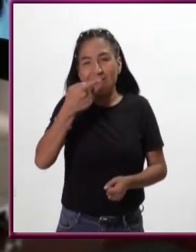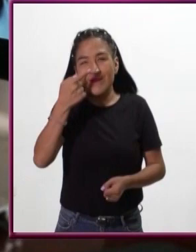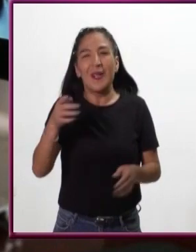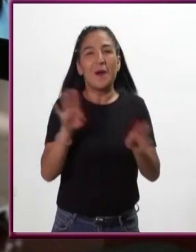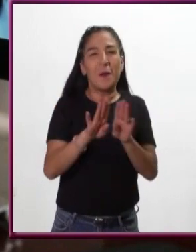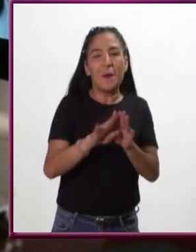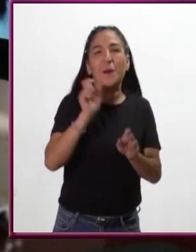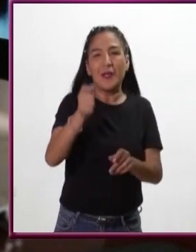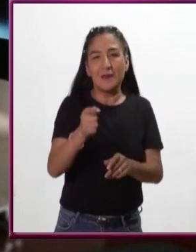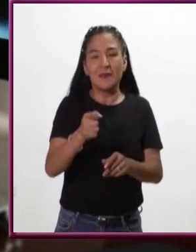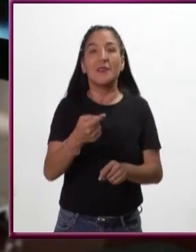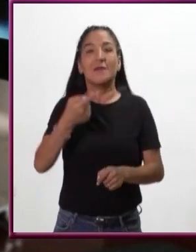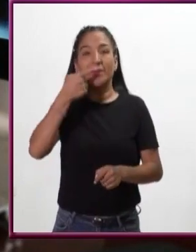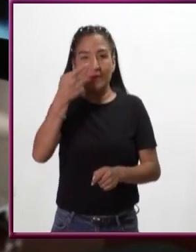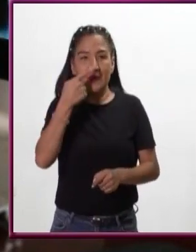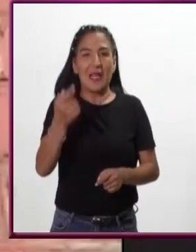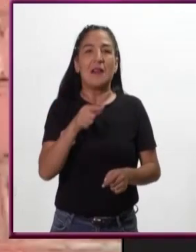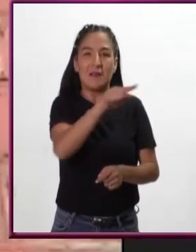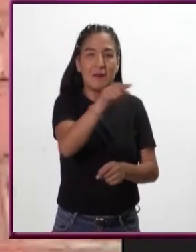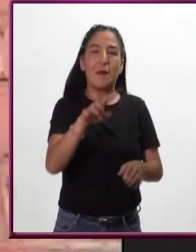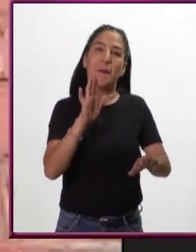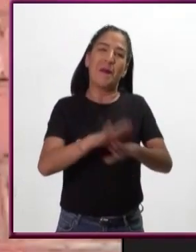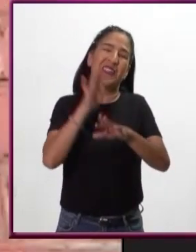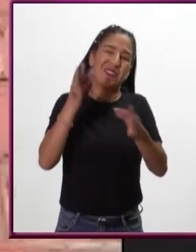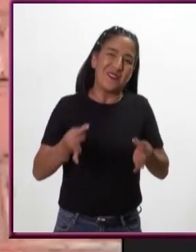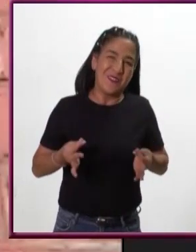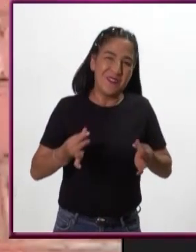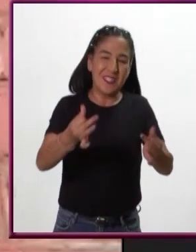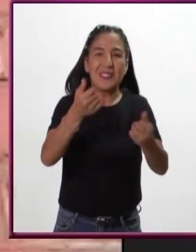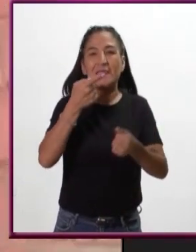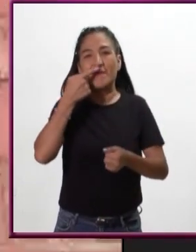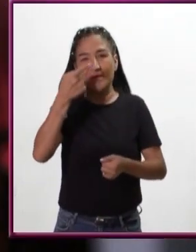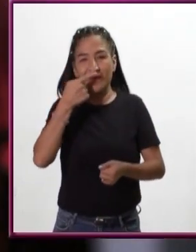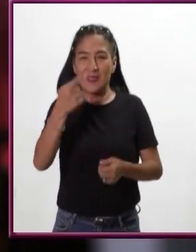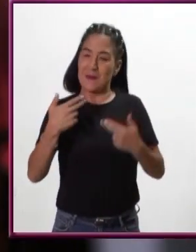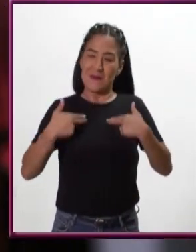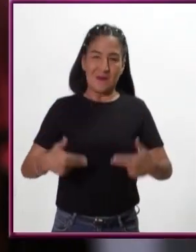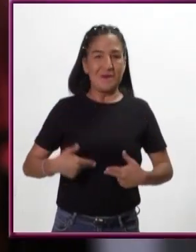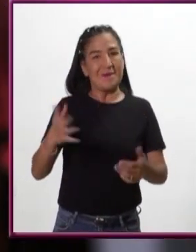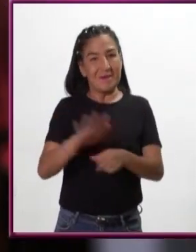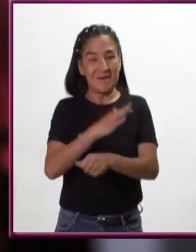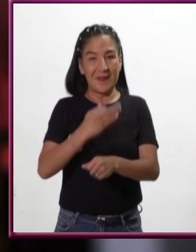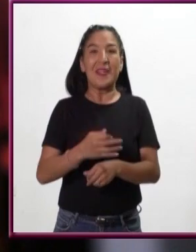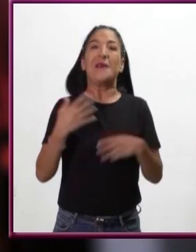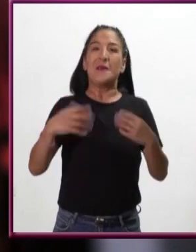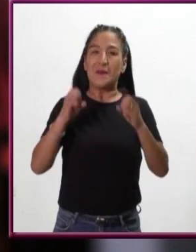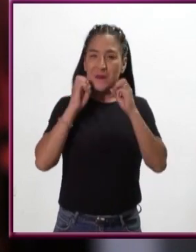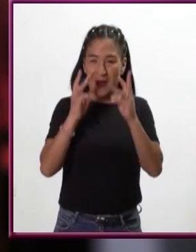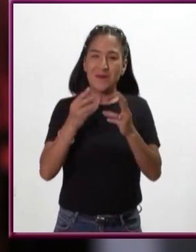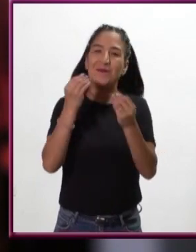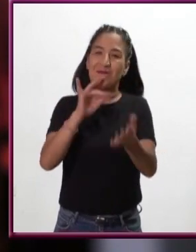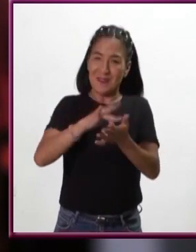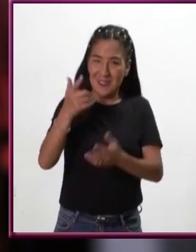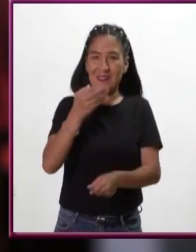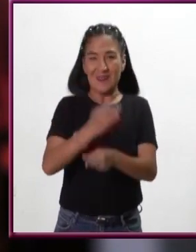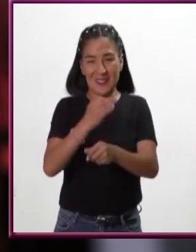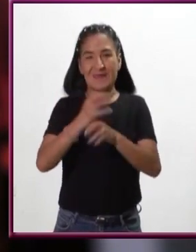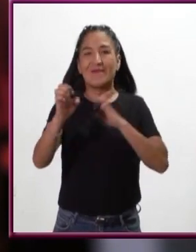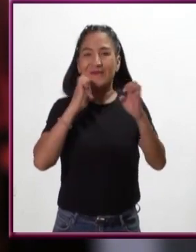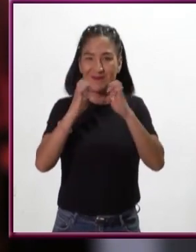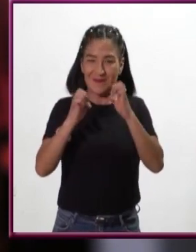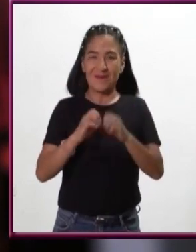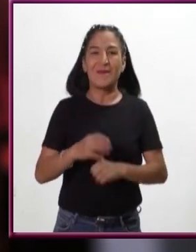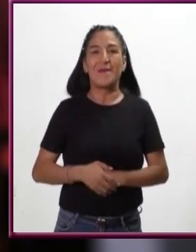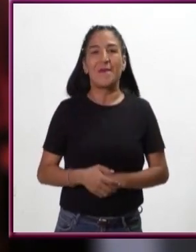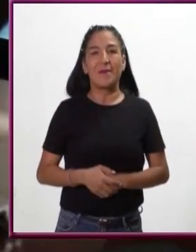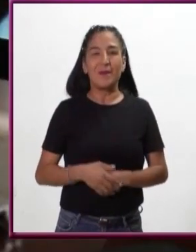olfato, ahí sí más también del olfato, porque ellos lo tienen más desarrollado que nosotros. Ok. Wow, pues muchísimas gracias por esta entrevista,